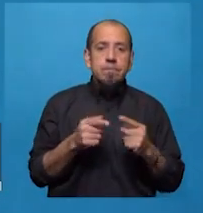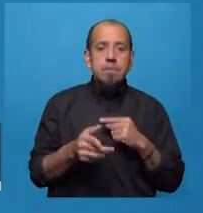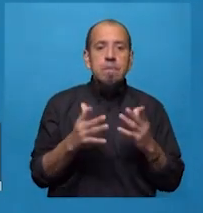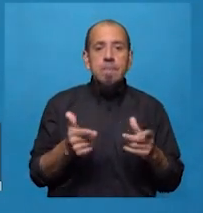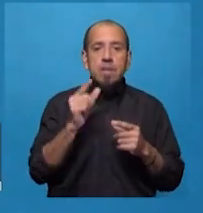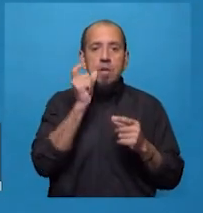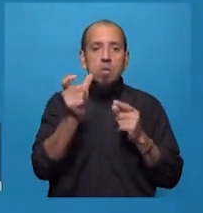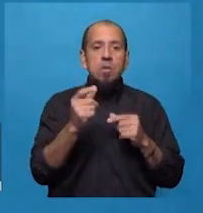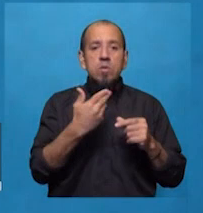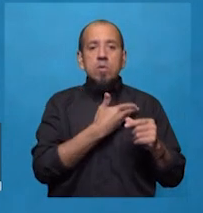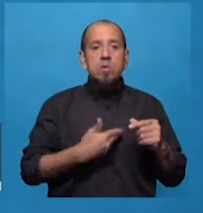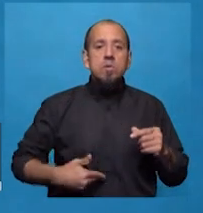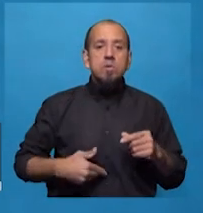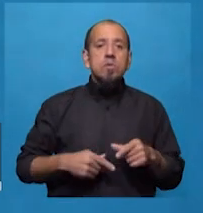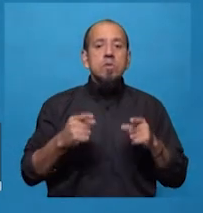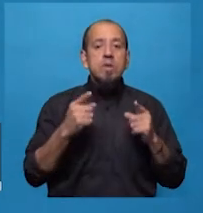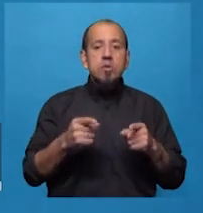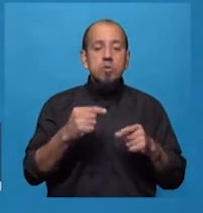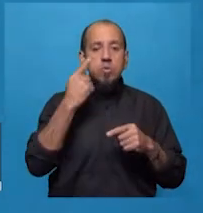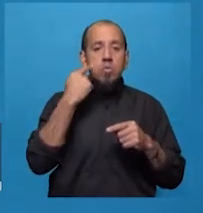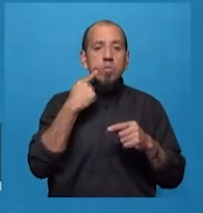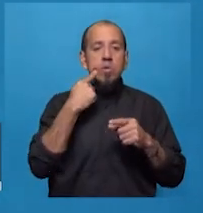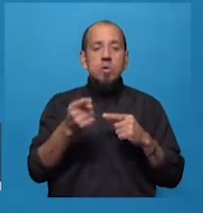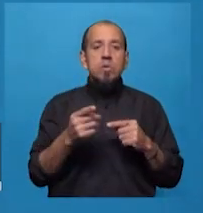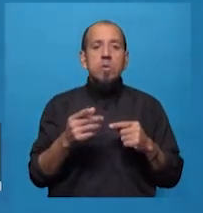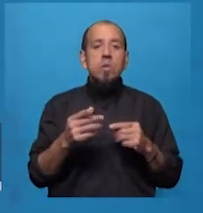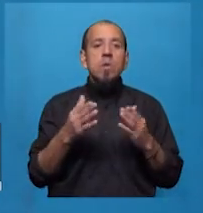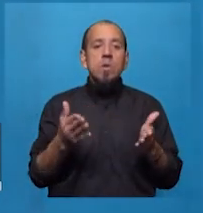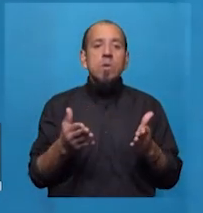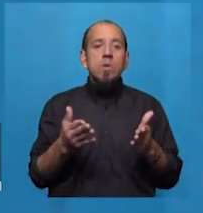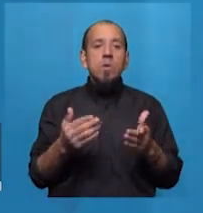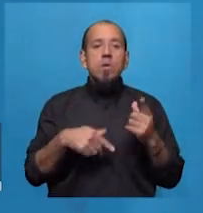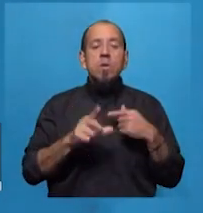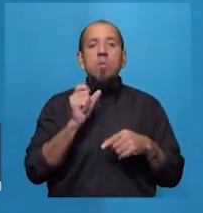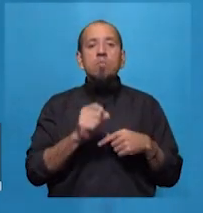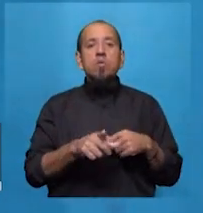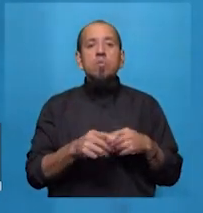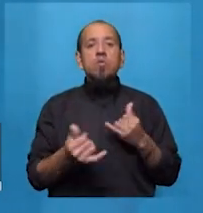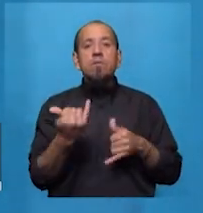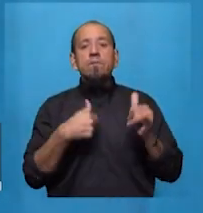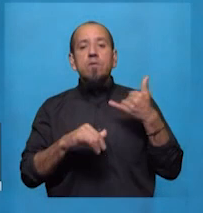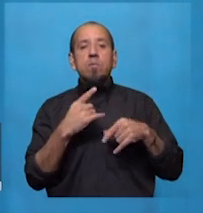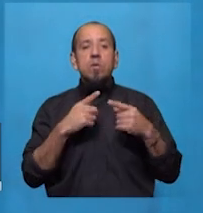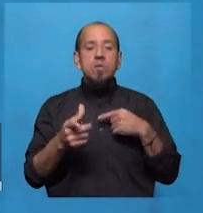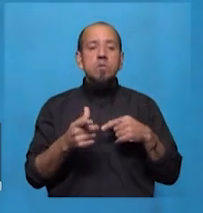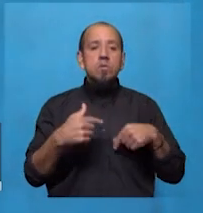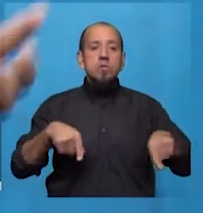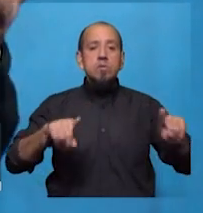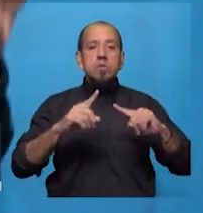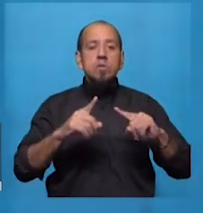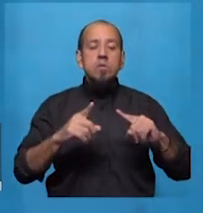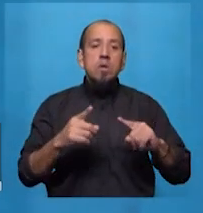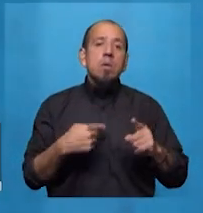de argumentativa del gobierno y esos números también son disponibles a partir de los propios informes del observatorio del Ministerio del interior